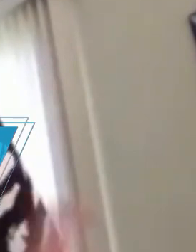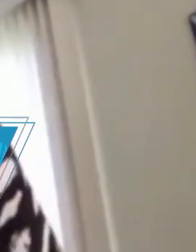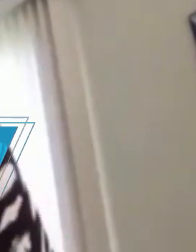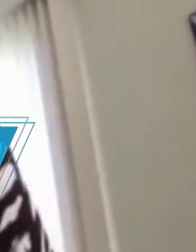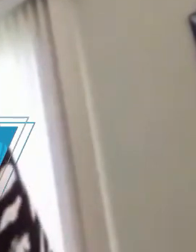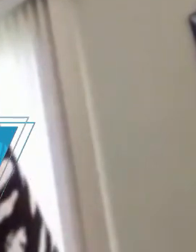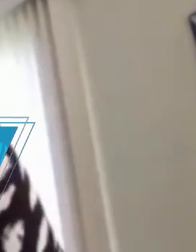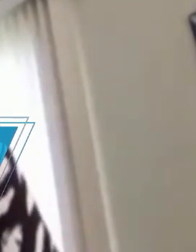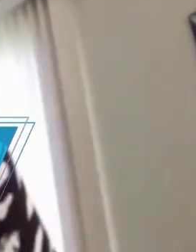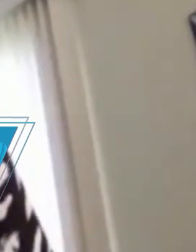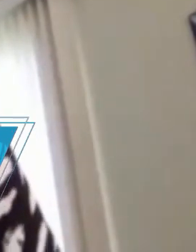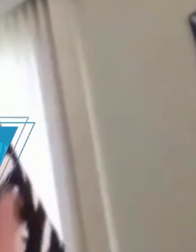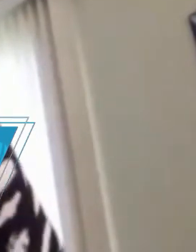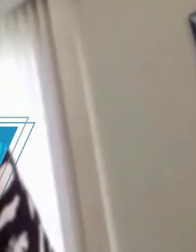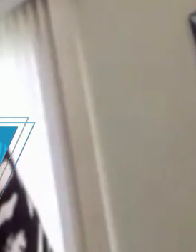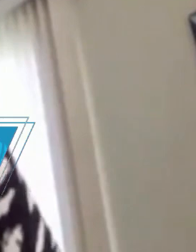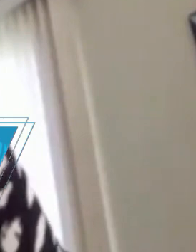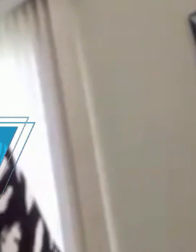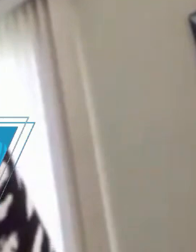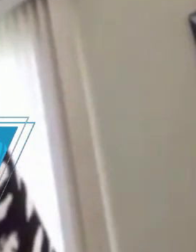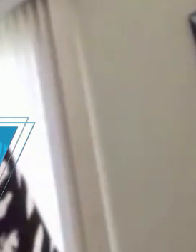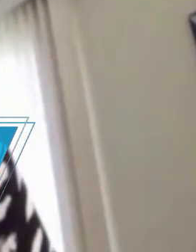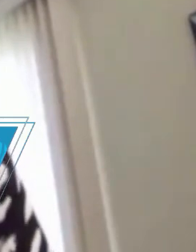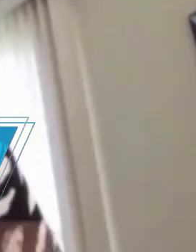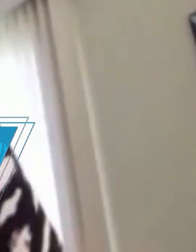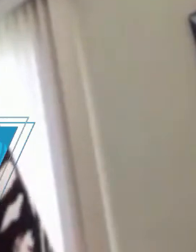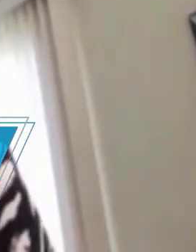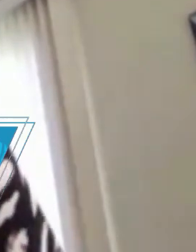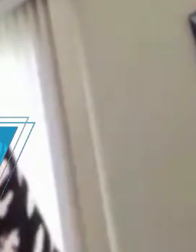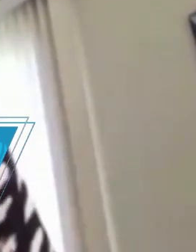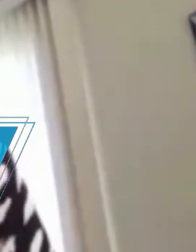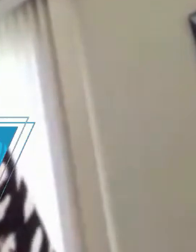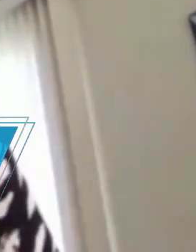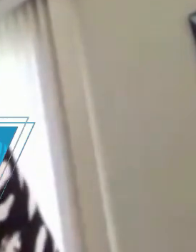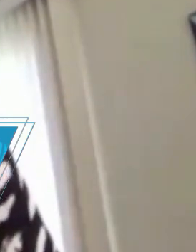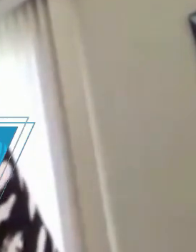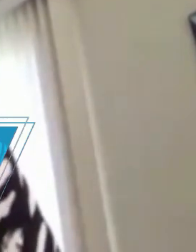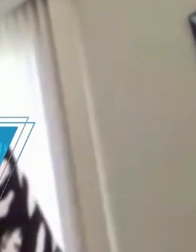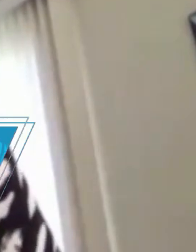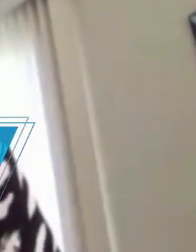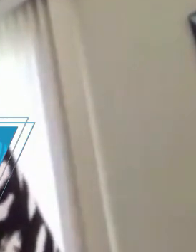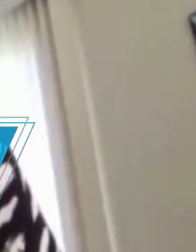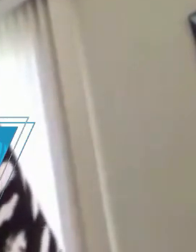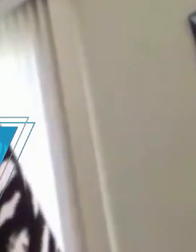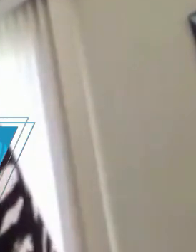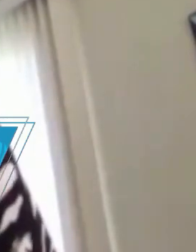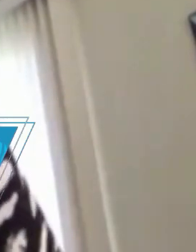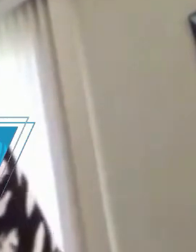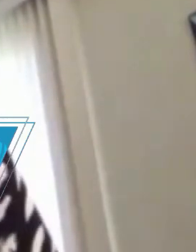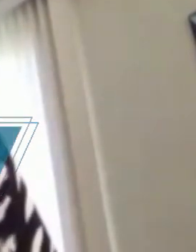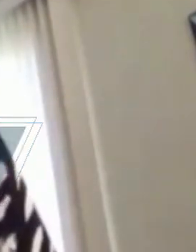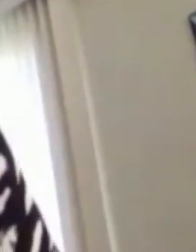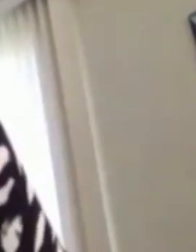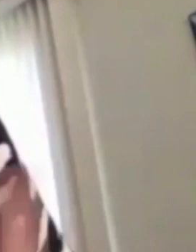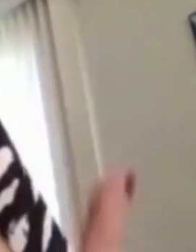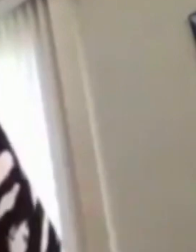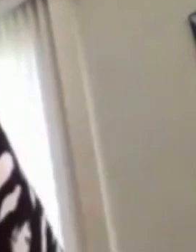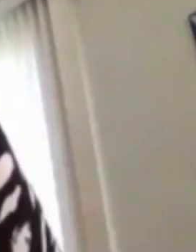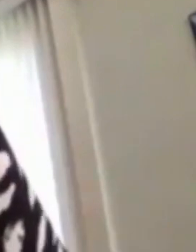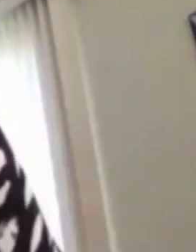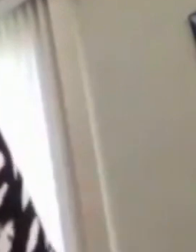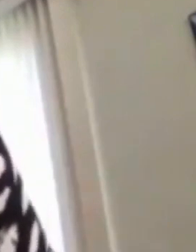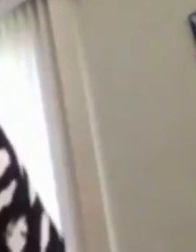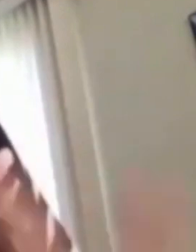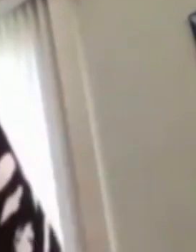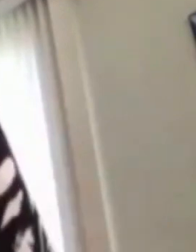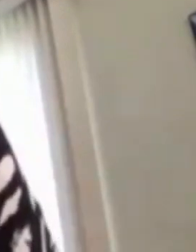transmitirle tranquilidad a las familias de las personas privadas de libertad que están atravesando una situación de COVID en este momento. Todas las personas están con